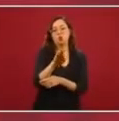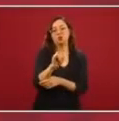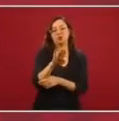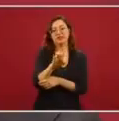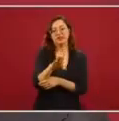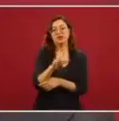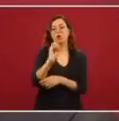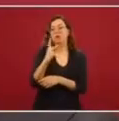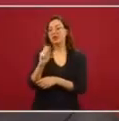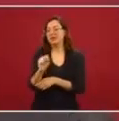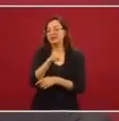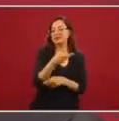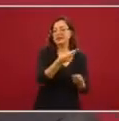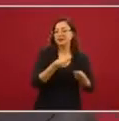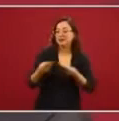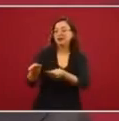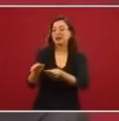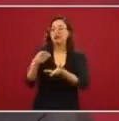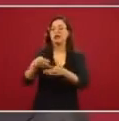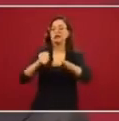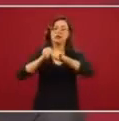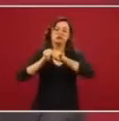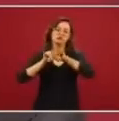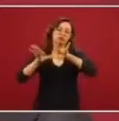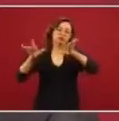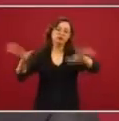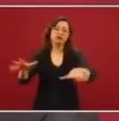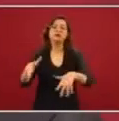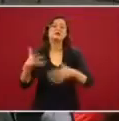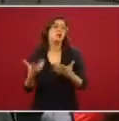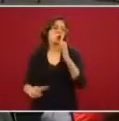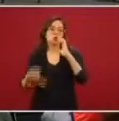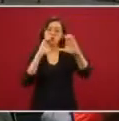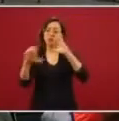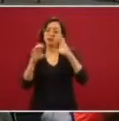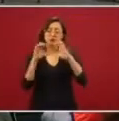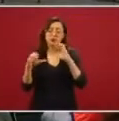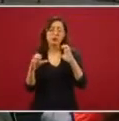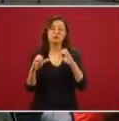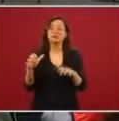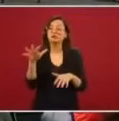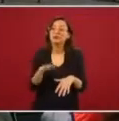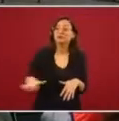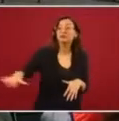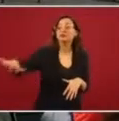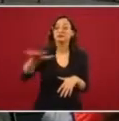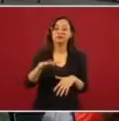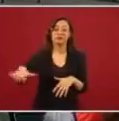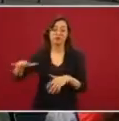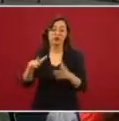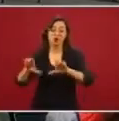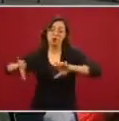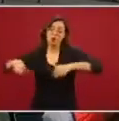opc en mexico es este apoyo para a través de distintos mecanismos de comunicación en la sociedad comunicación comunitaria